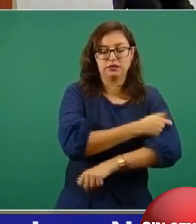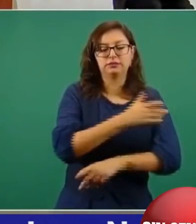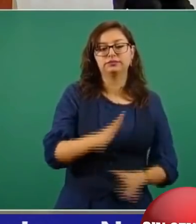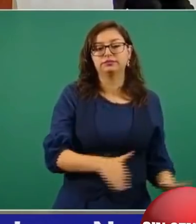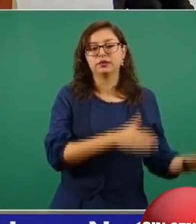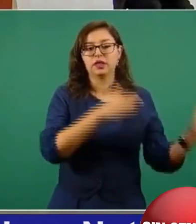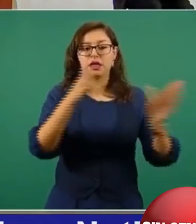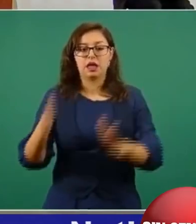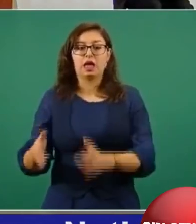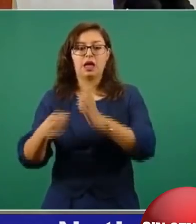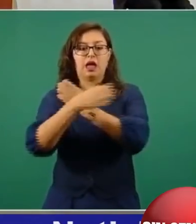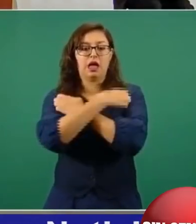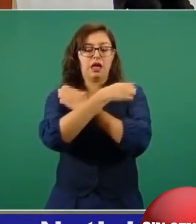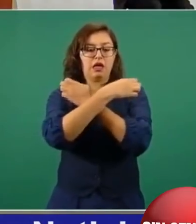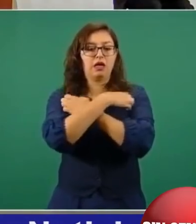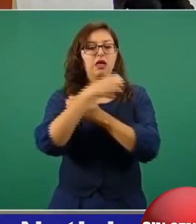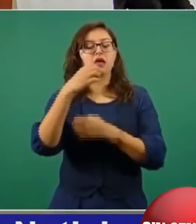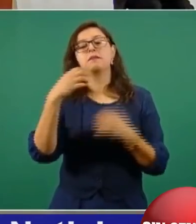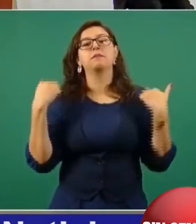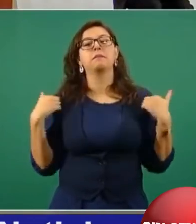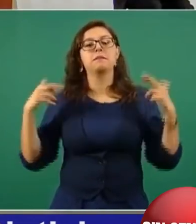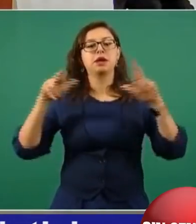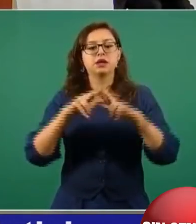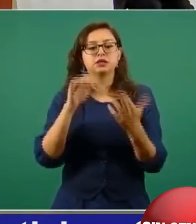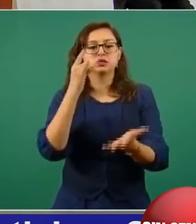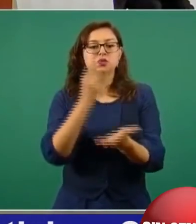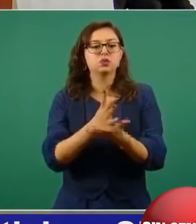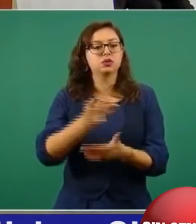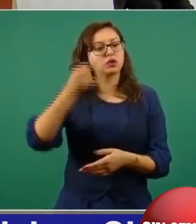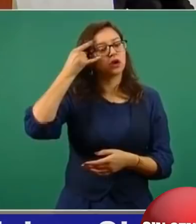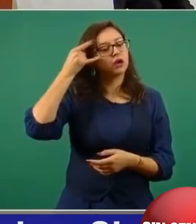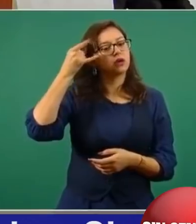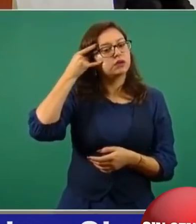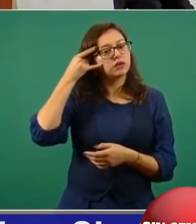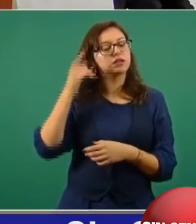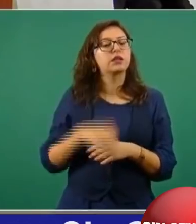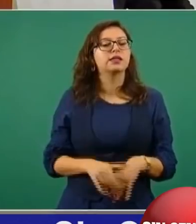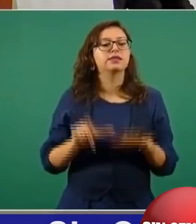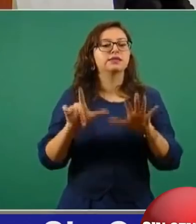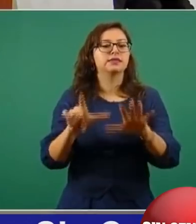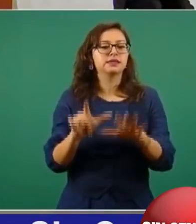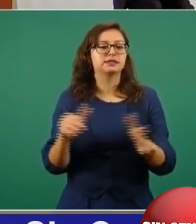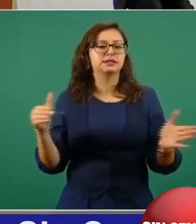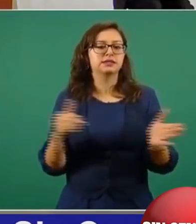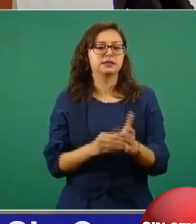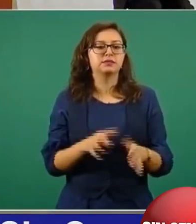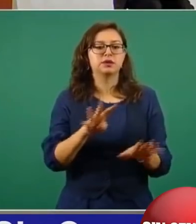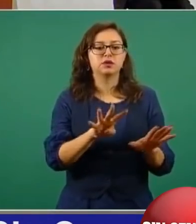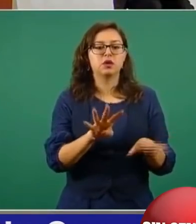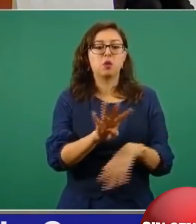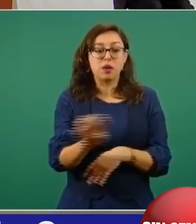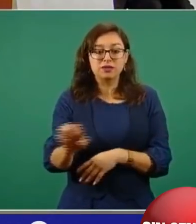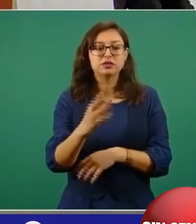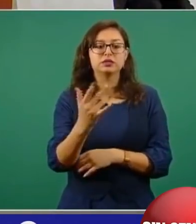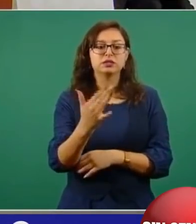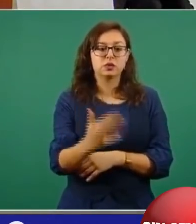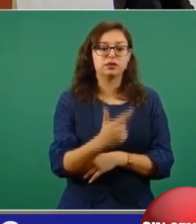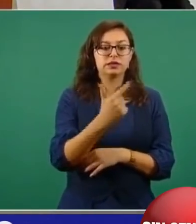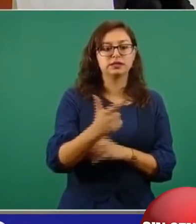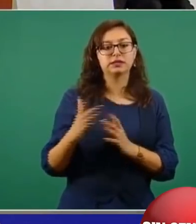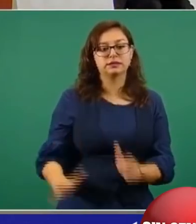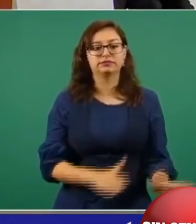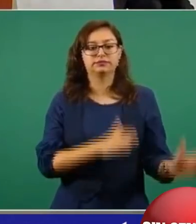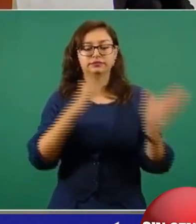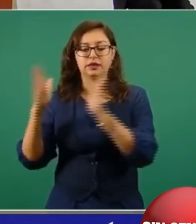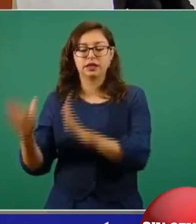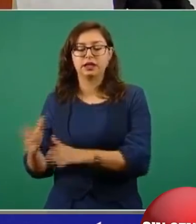educativo solamente está en el estado de Campeche quienes han vacunado, ahí está el número de 7.457 y lo que aparece abajo es ya